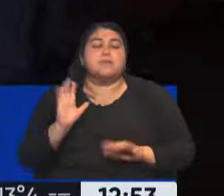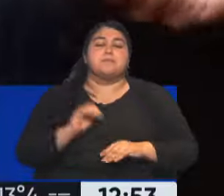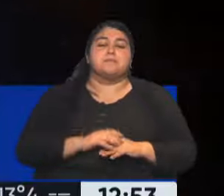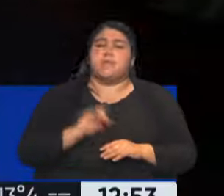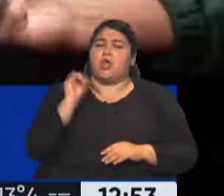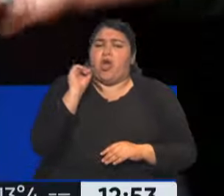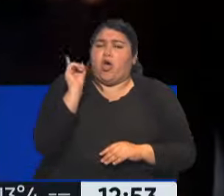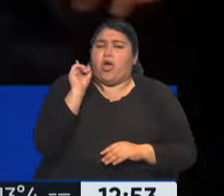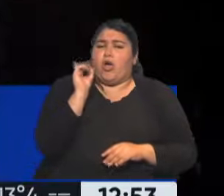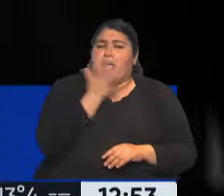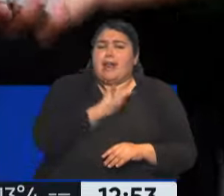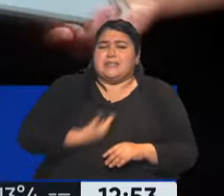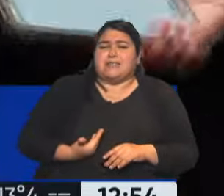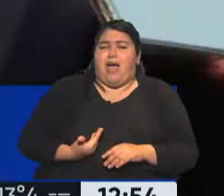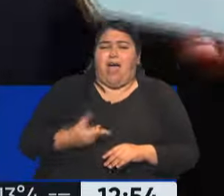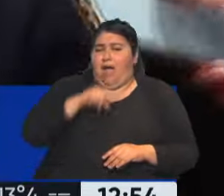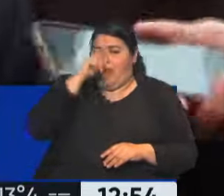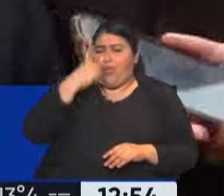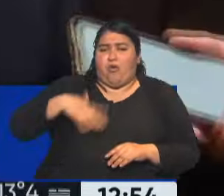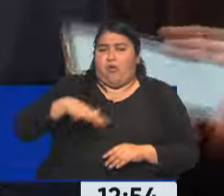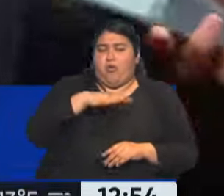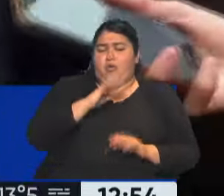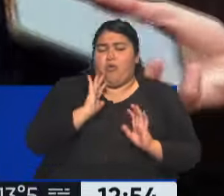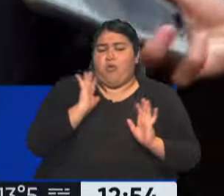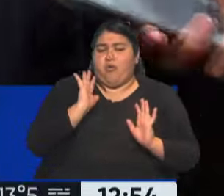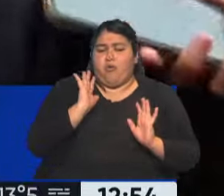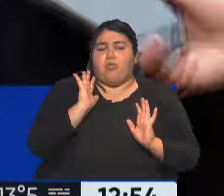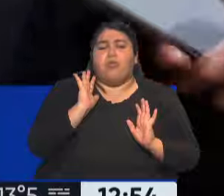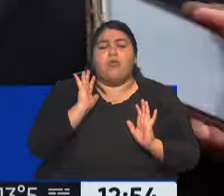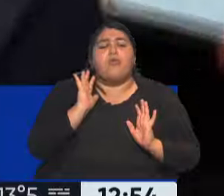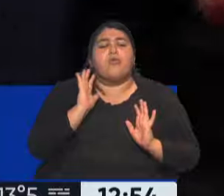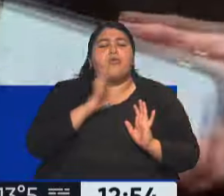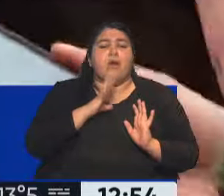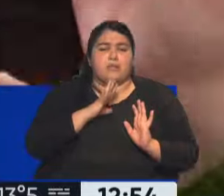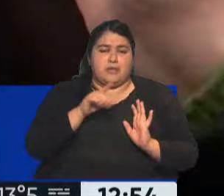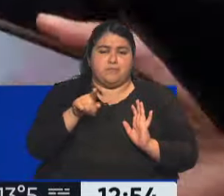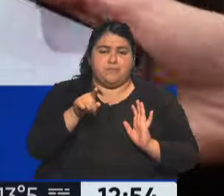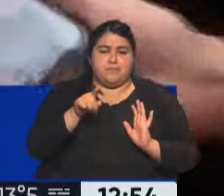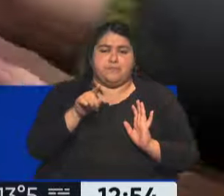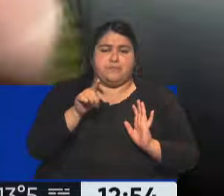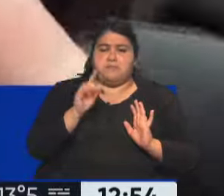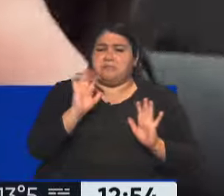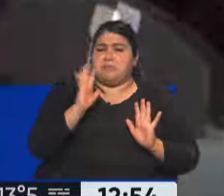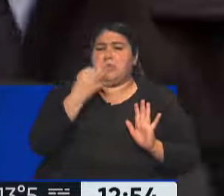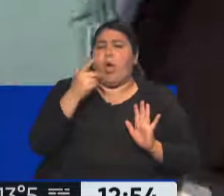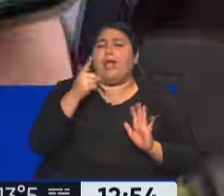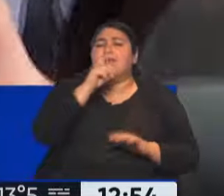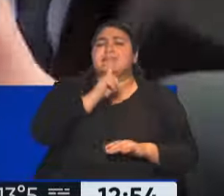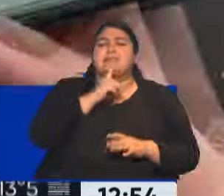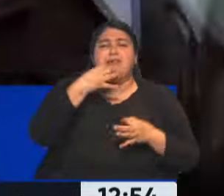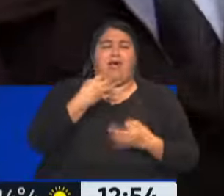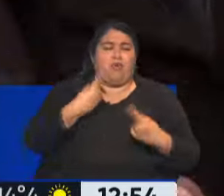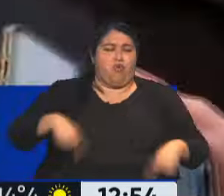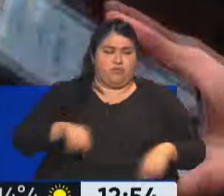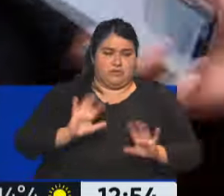No, está un poquito por debajo de promedio, pero nada serio. Nada preocupante.